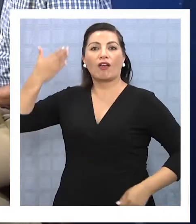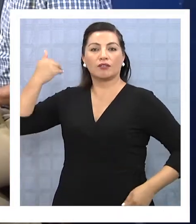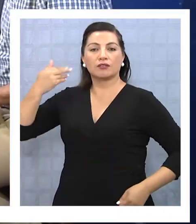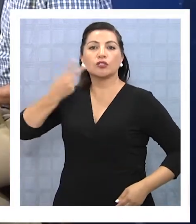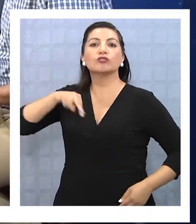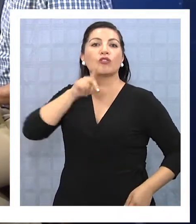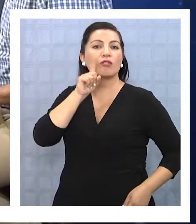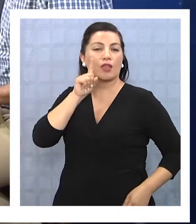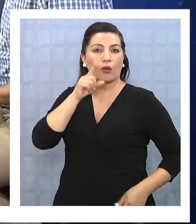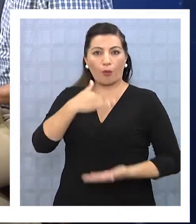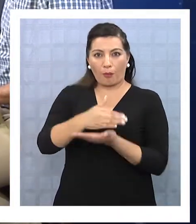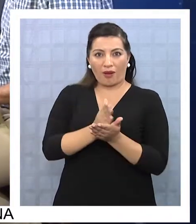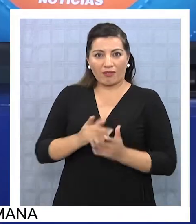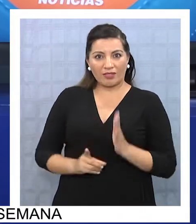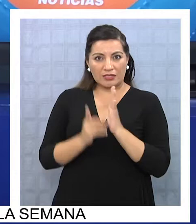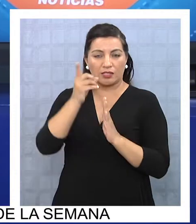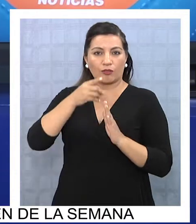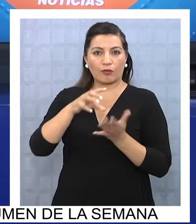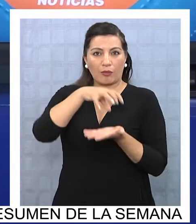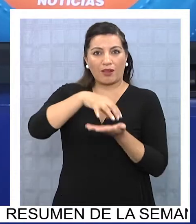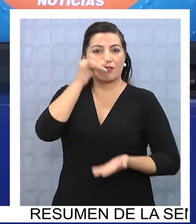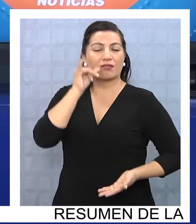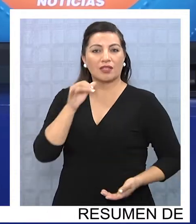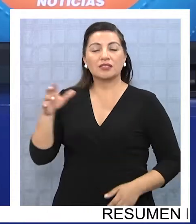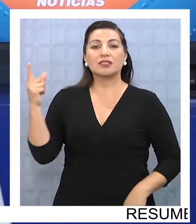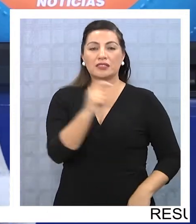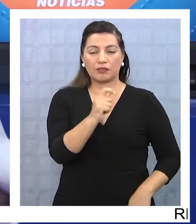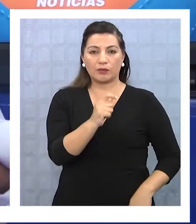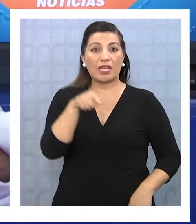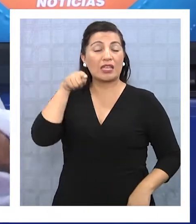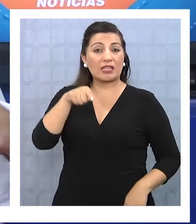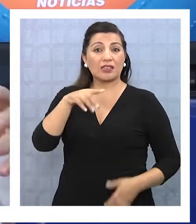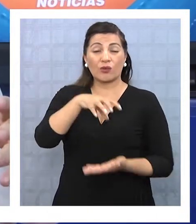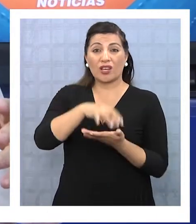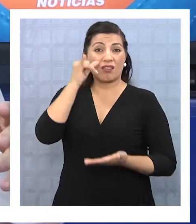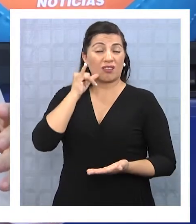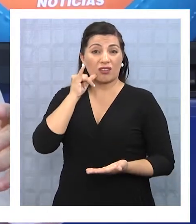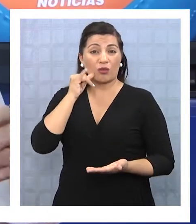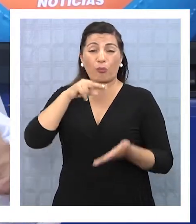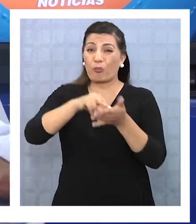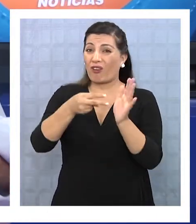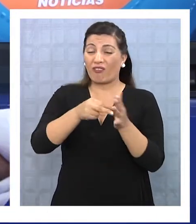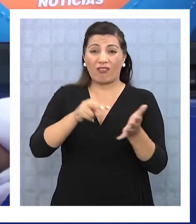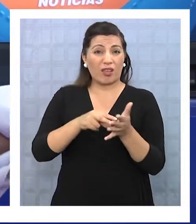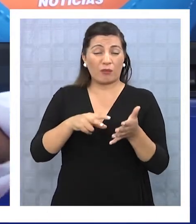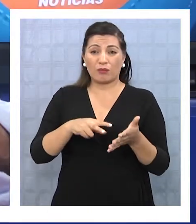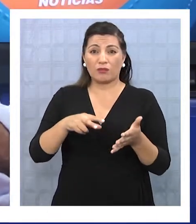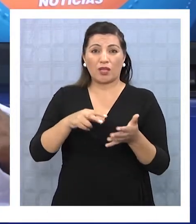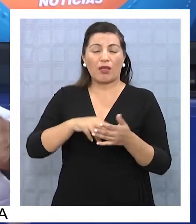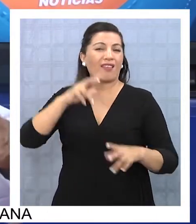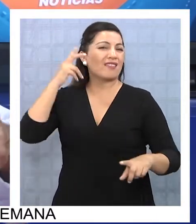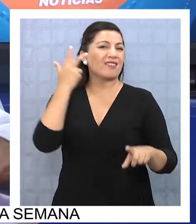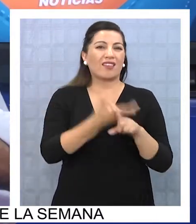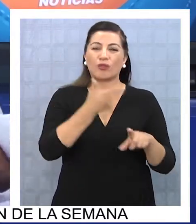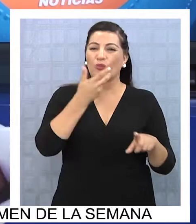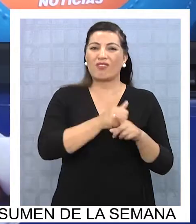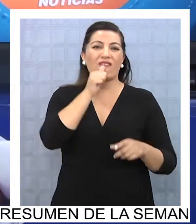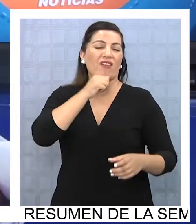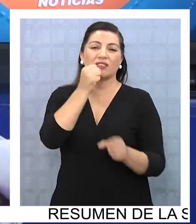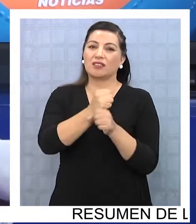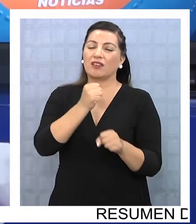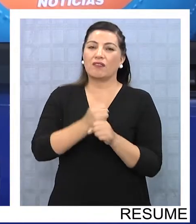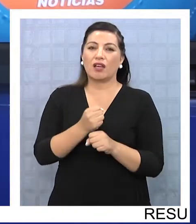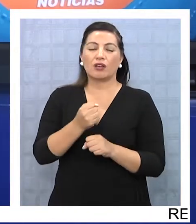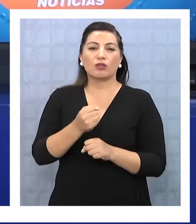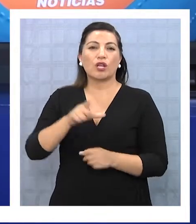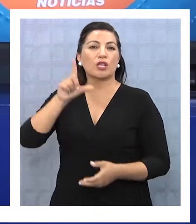Nosotros tenemos un plan de desarrollo para la región de Tarapacá. Esta es una región llena de problemas. Tiene exceso de delincuencia, falta empleo,